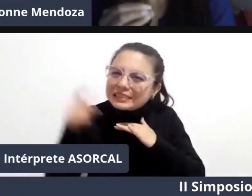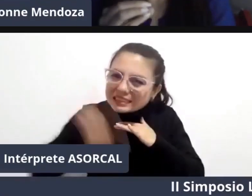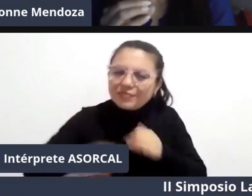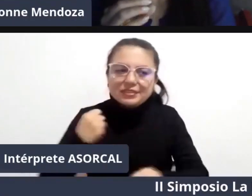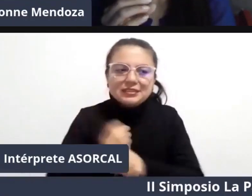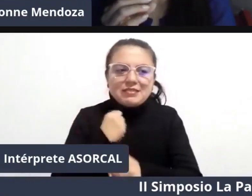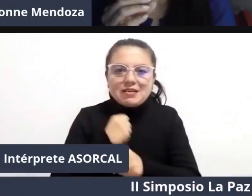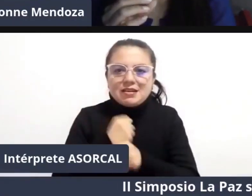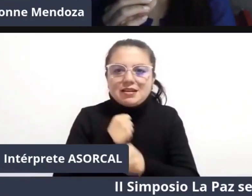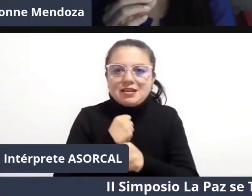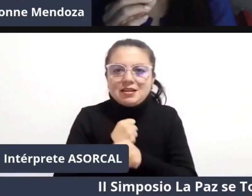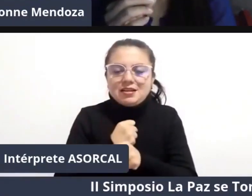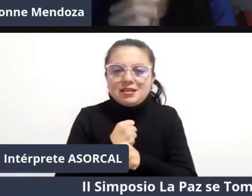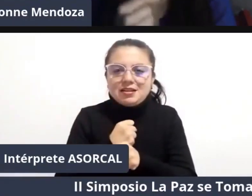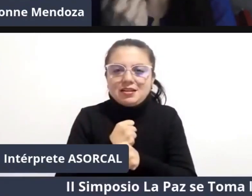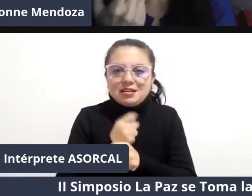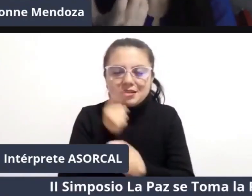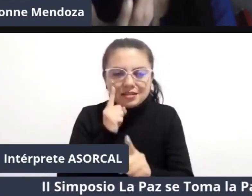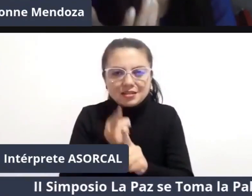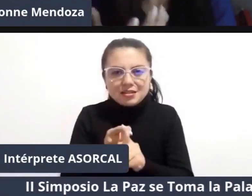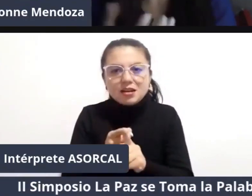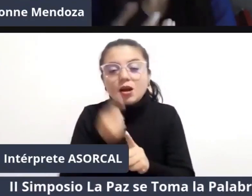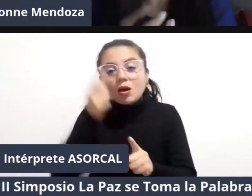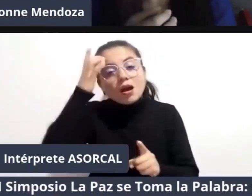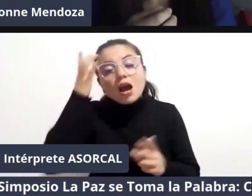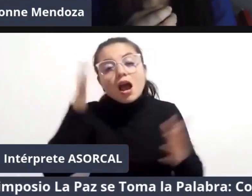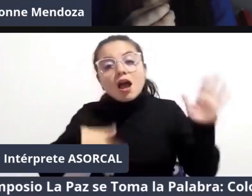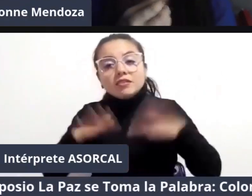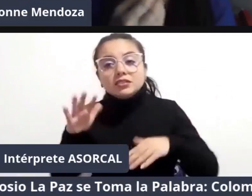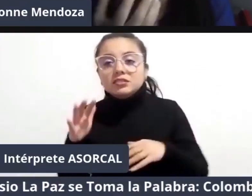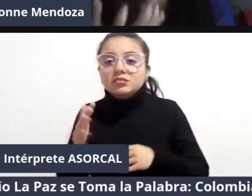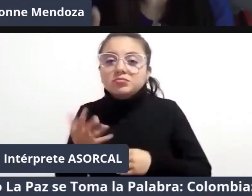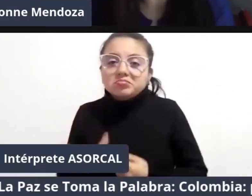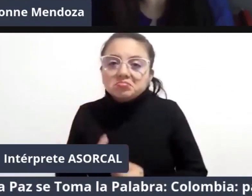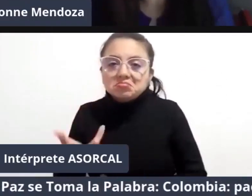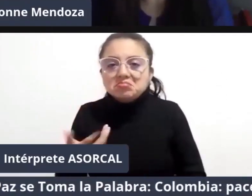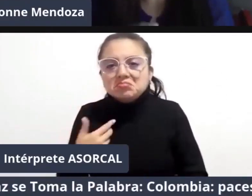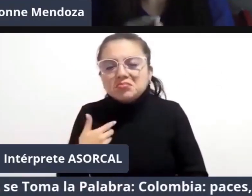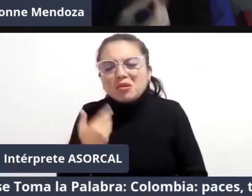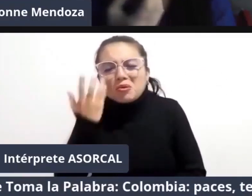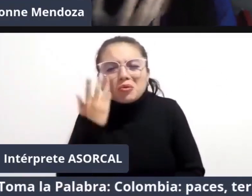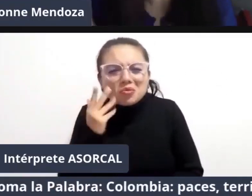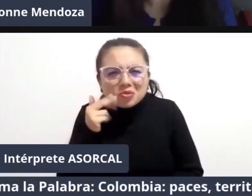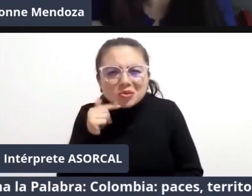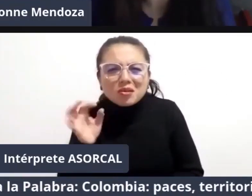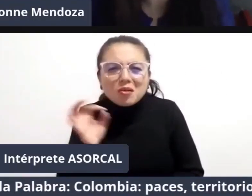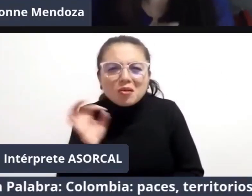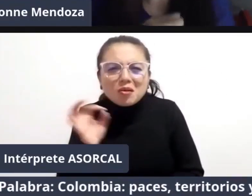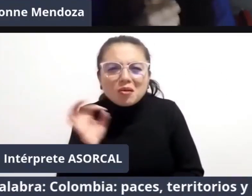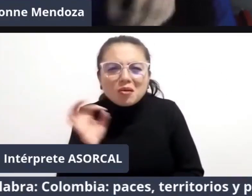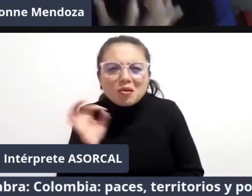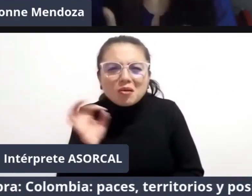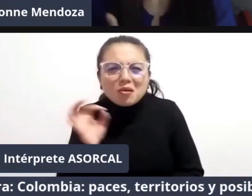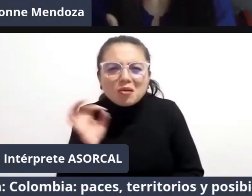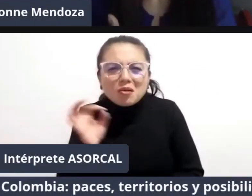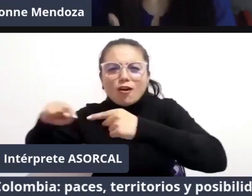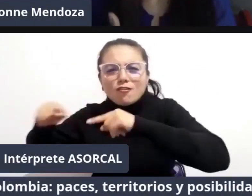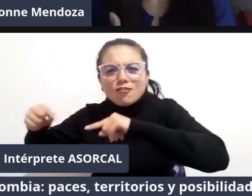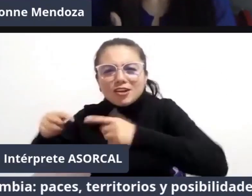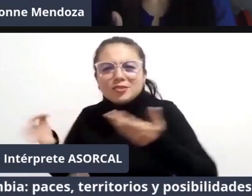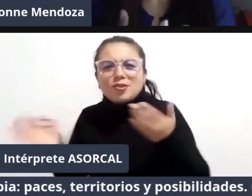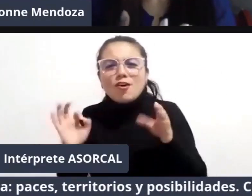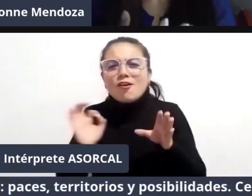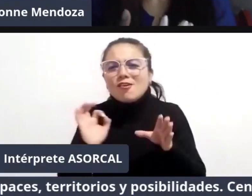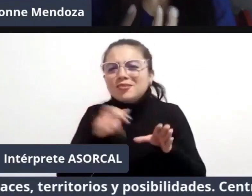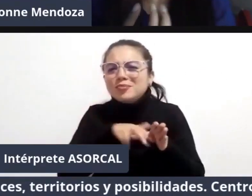damos en nuestra cotidianidad, en los conflictos de calle, con el transporte público,